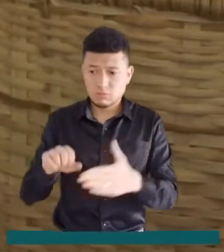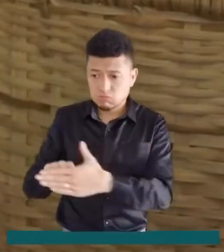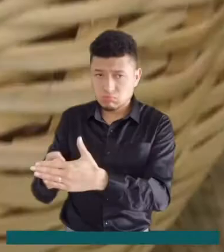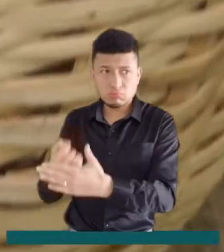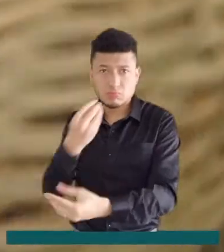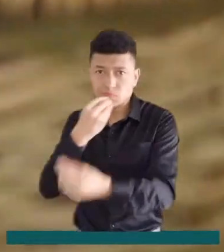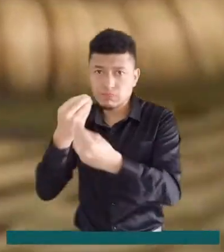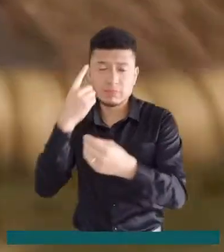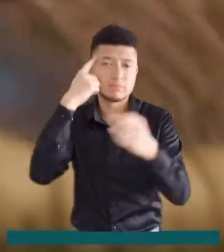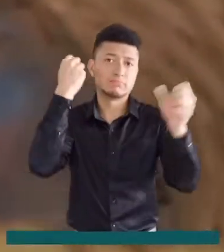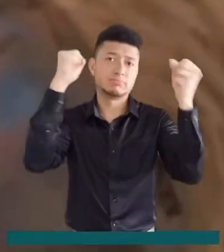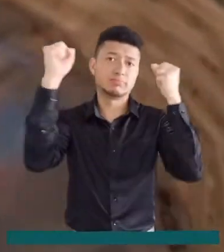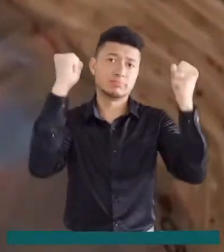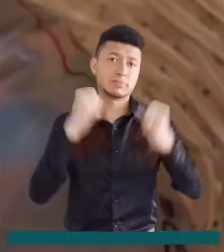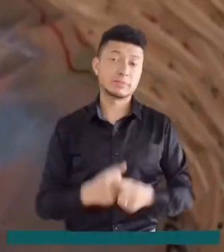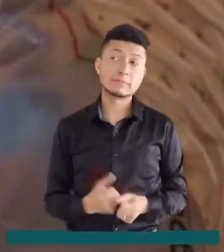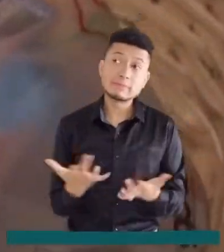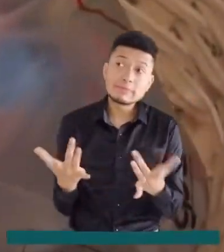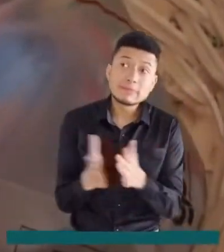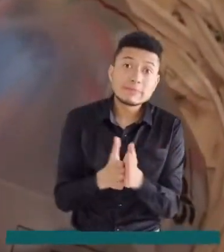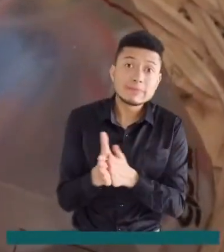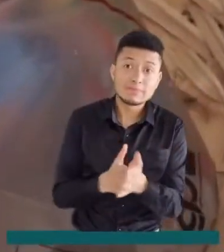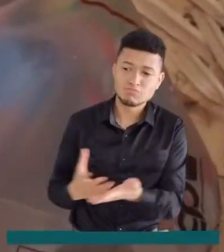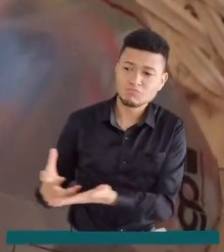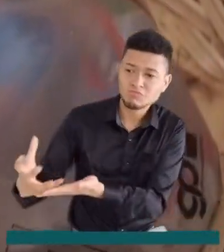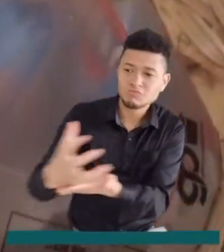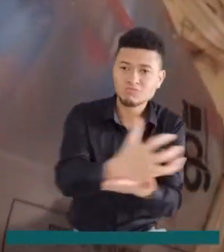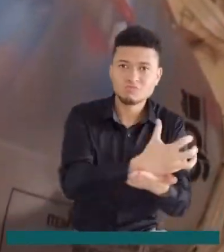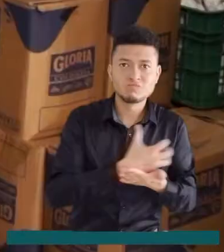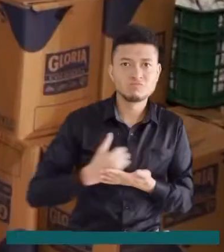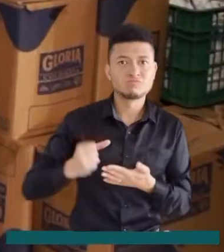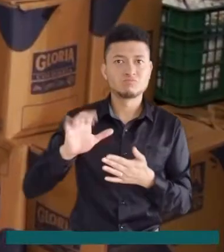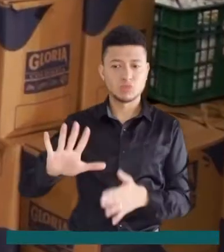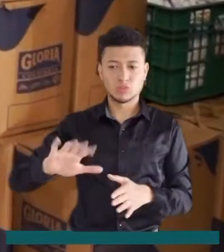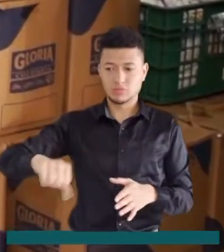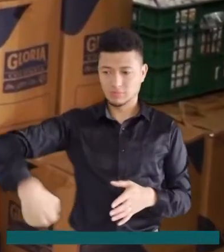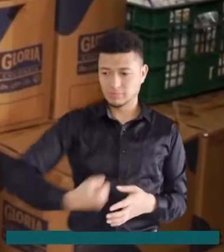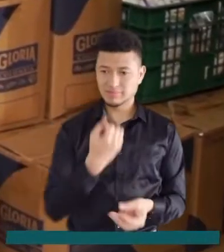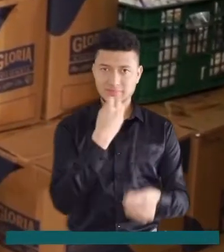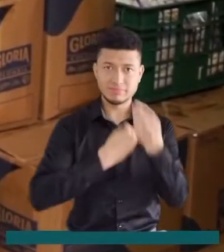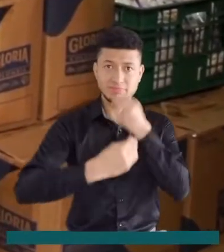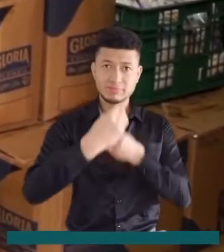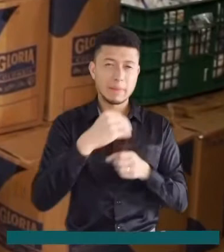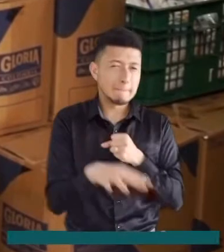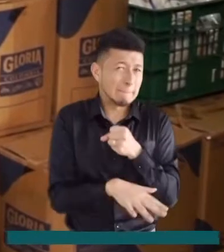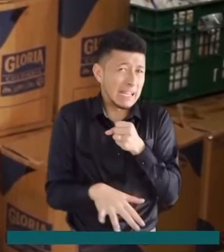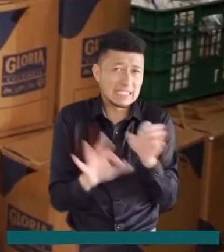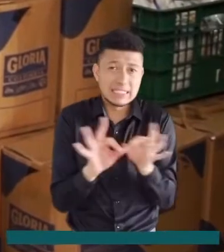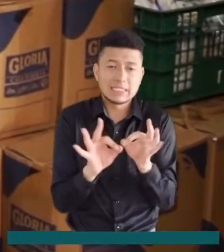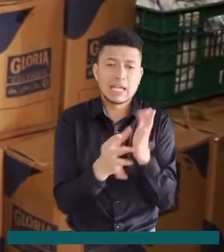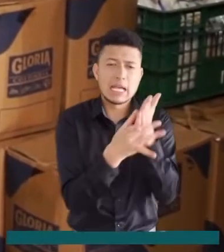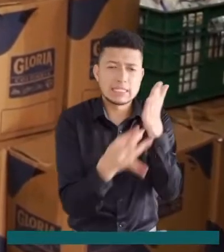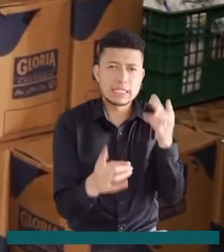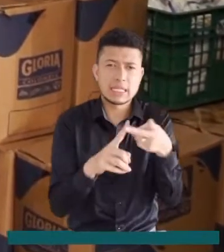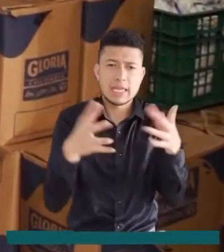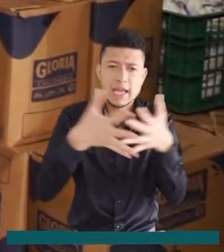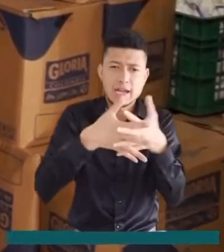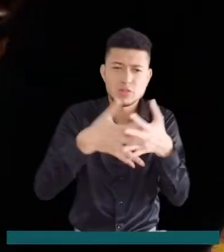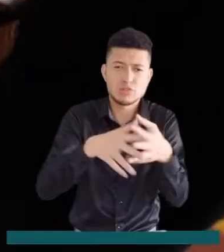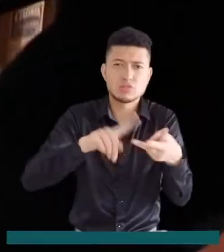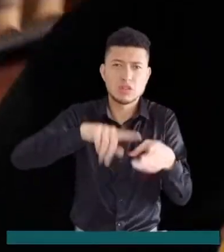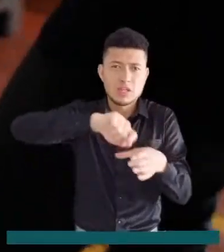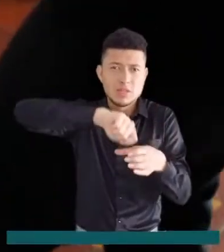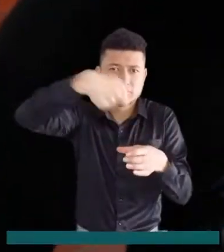de Alimentos. Se espera que con la recolecta de estos productos de la canasta básica familiar, como aceite, arroz,